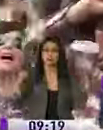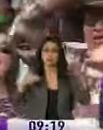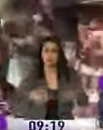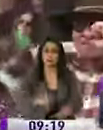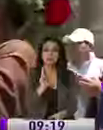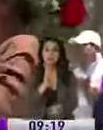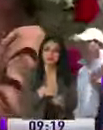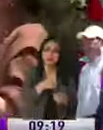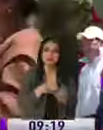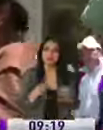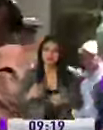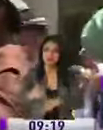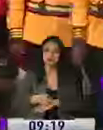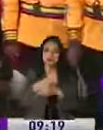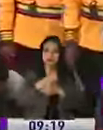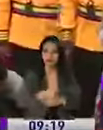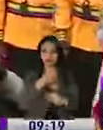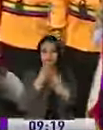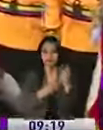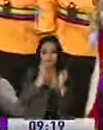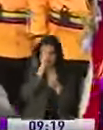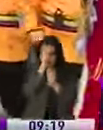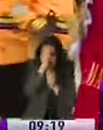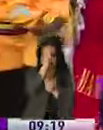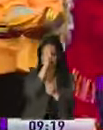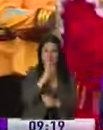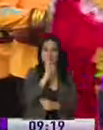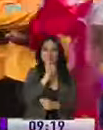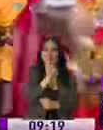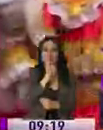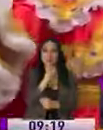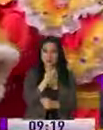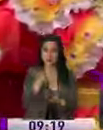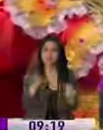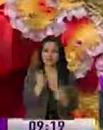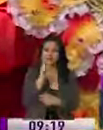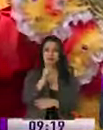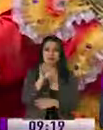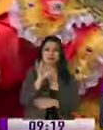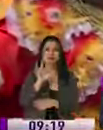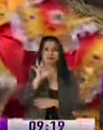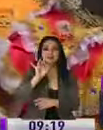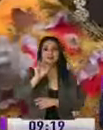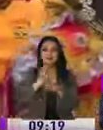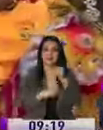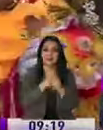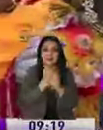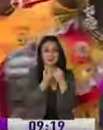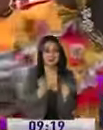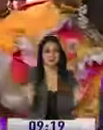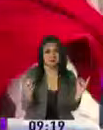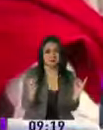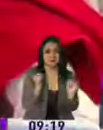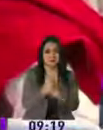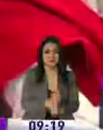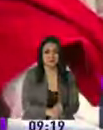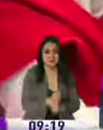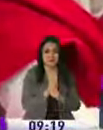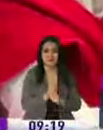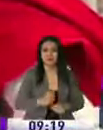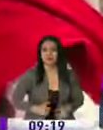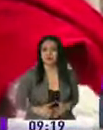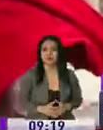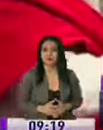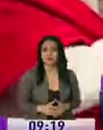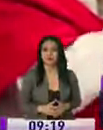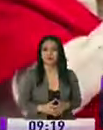asistentes y varias autoridades que homenajearon a La Tacunga por sus 197 años de emancipación. Así es,